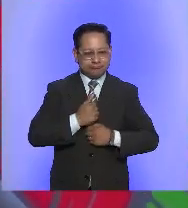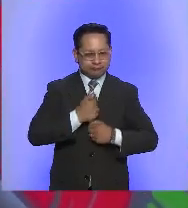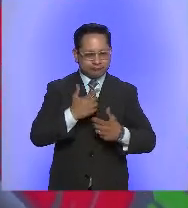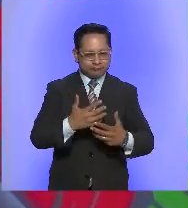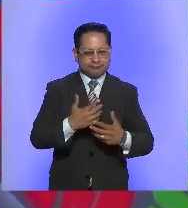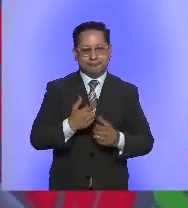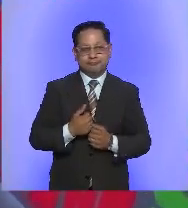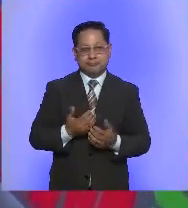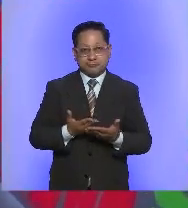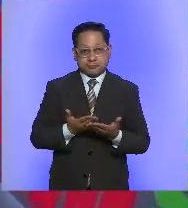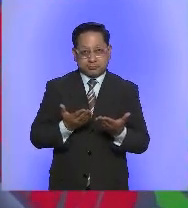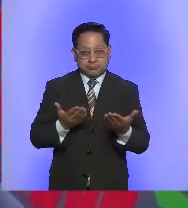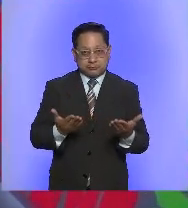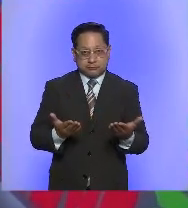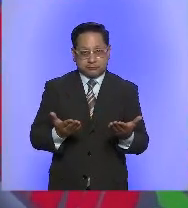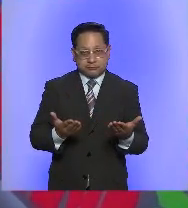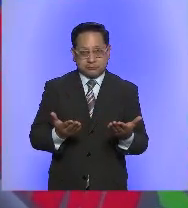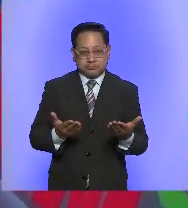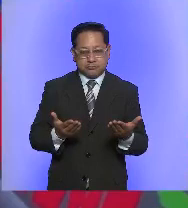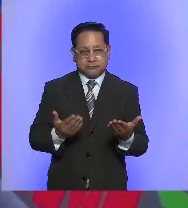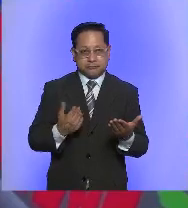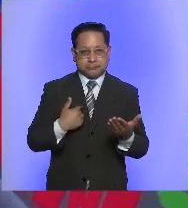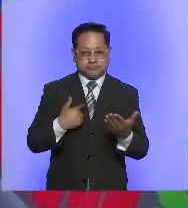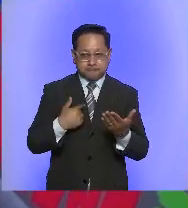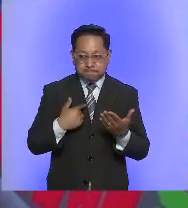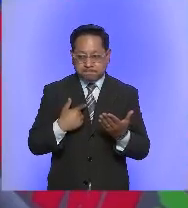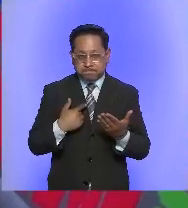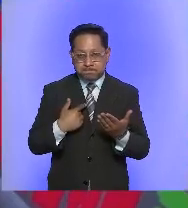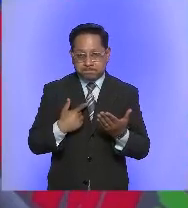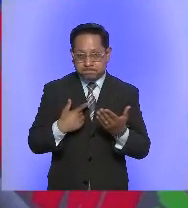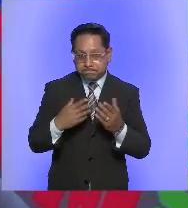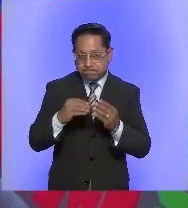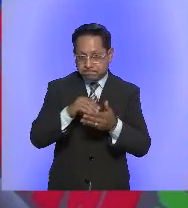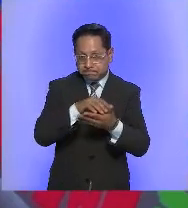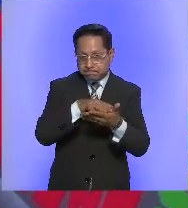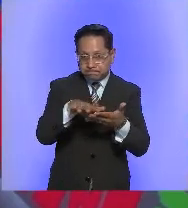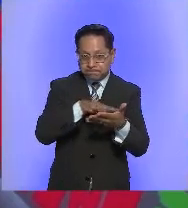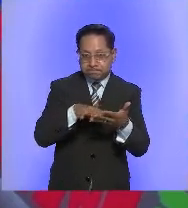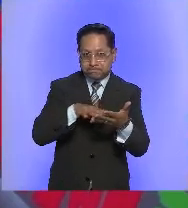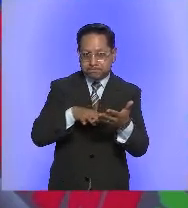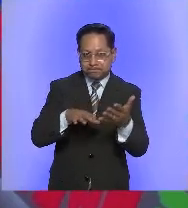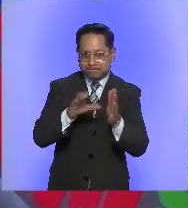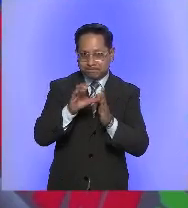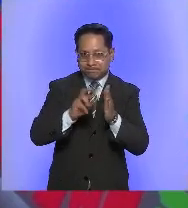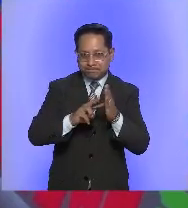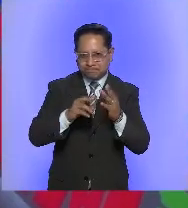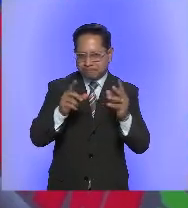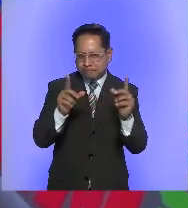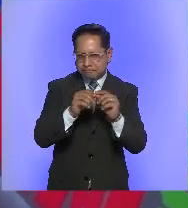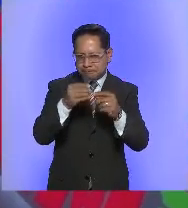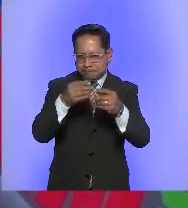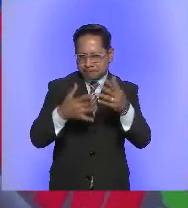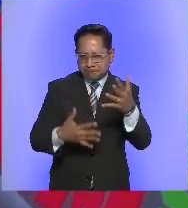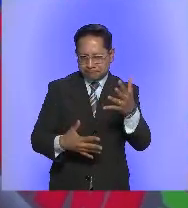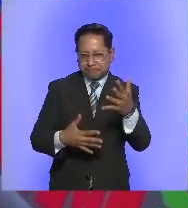Roberto Herrera, me permito leer la síntesis curricular de la doctora Irina Graciela Cervantes Bravo. Ella es licenciada en